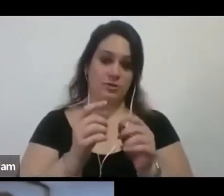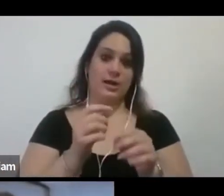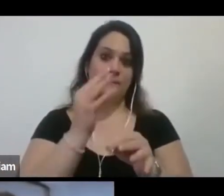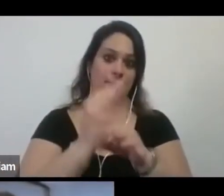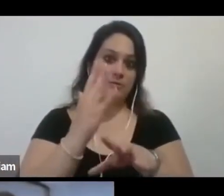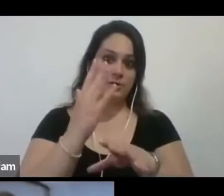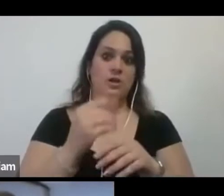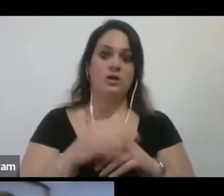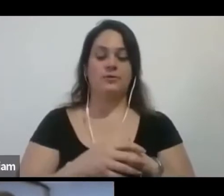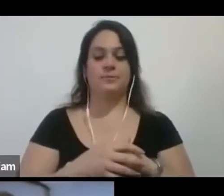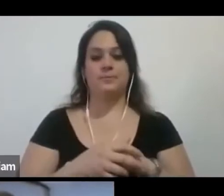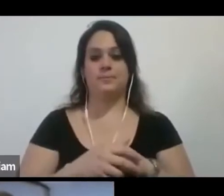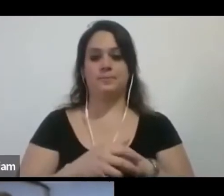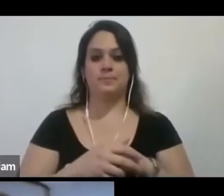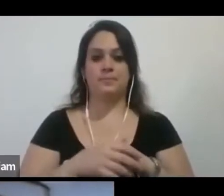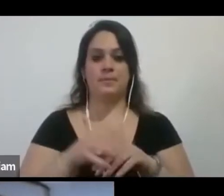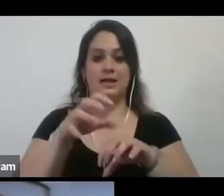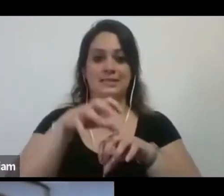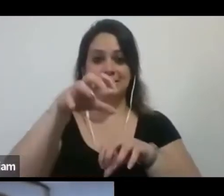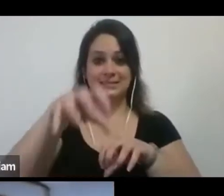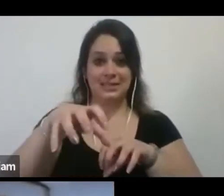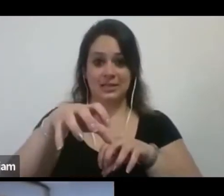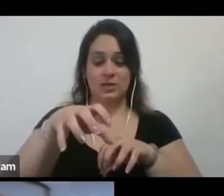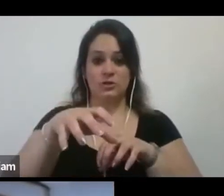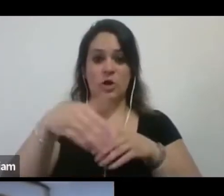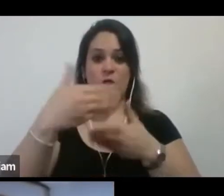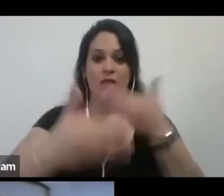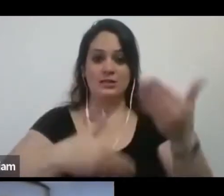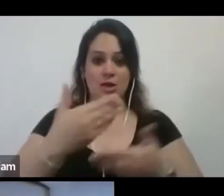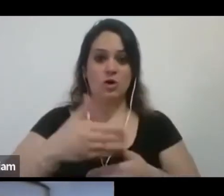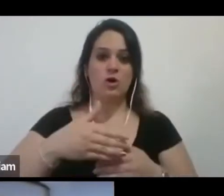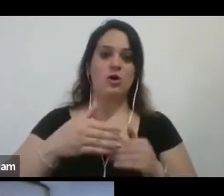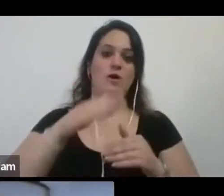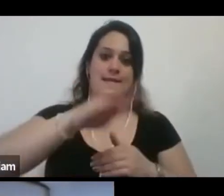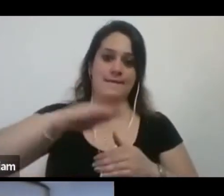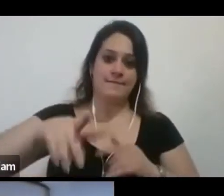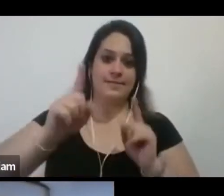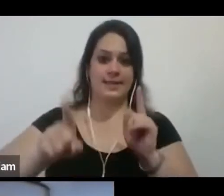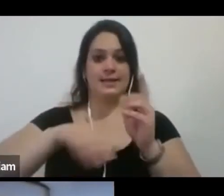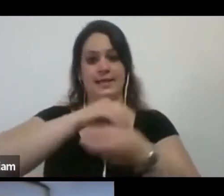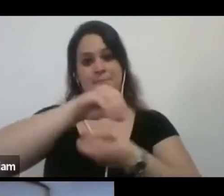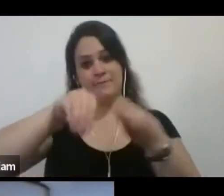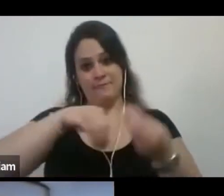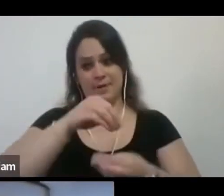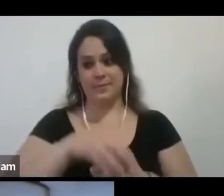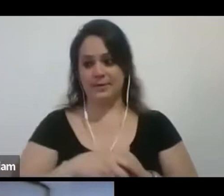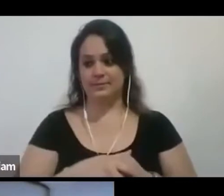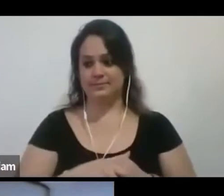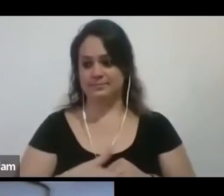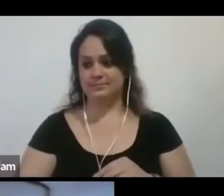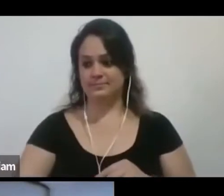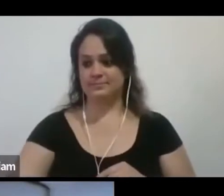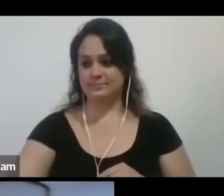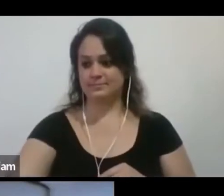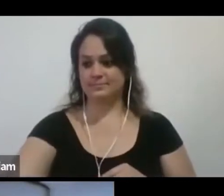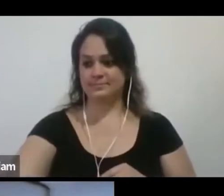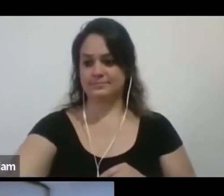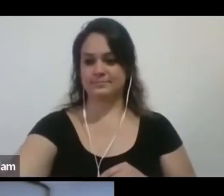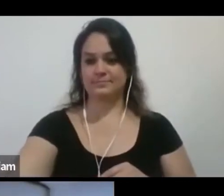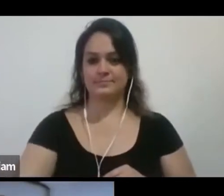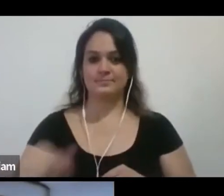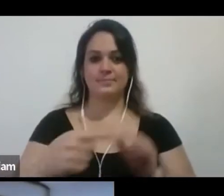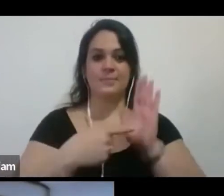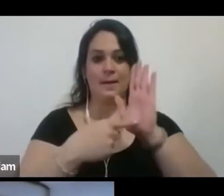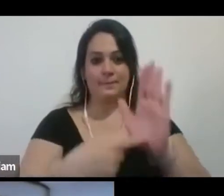trabajan en el Centro de Desarrollo Infantil y Familia. Vamos a dar comienzo a la presentación.